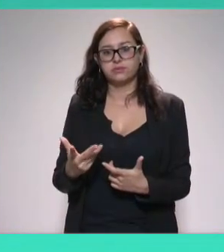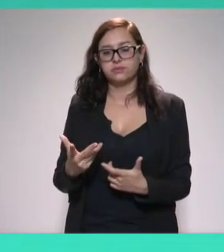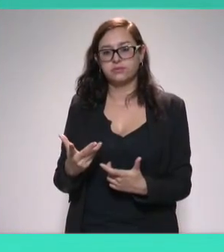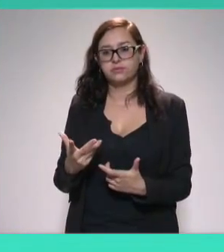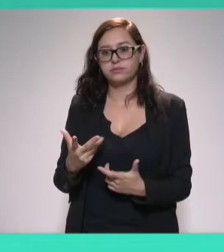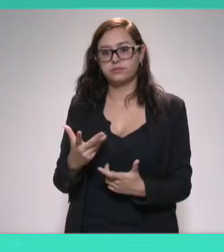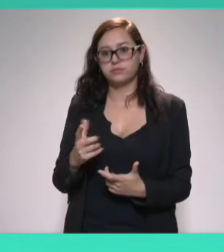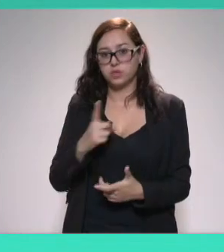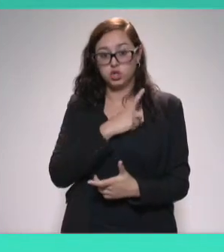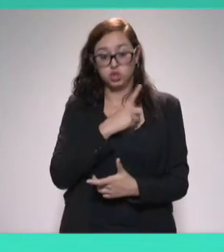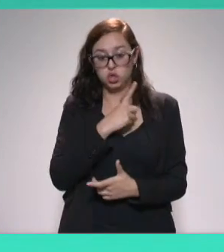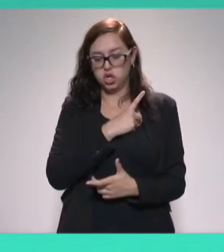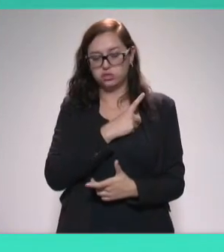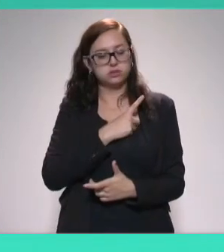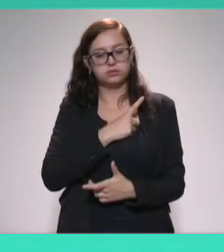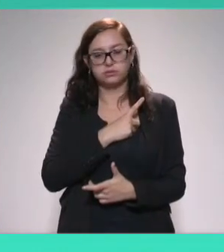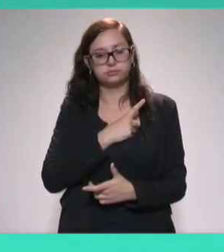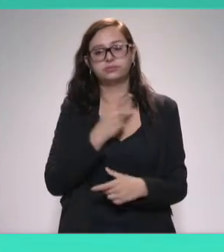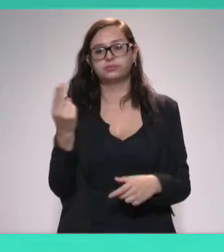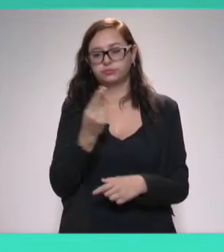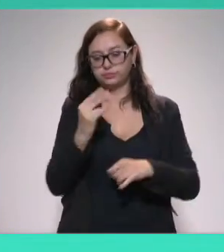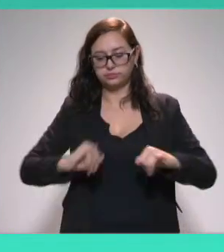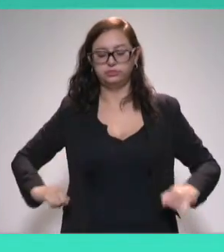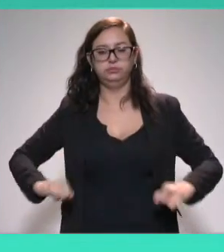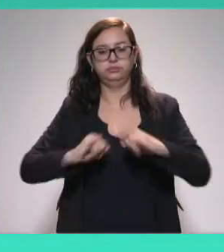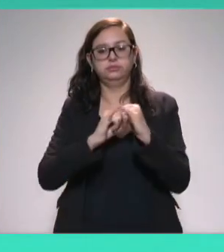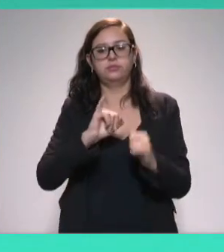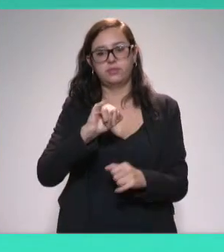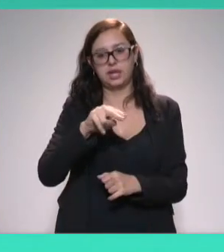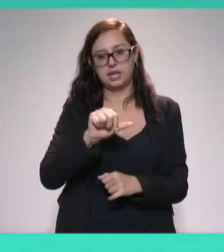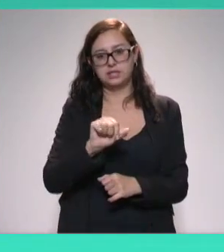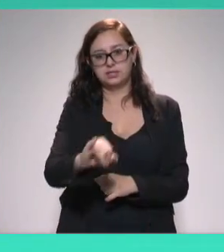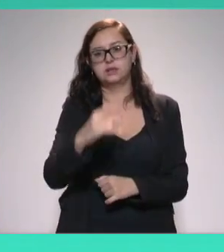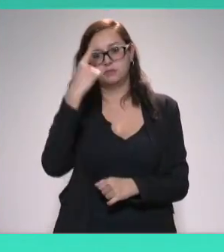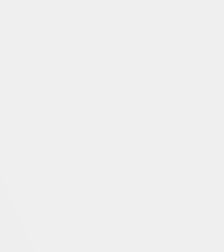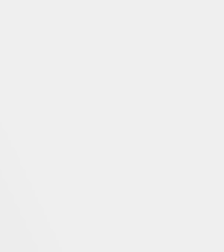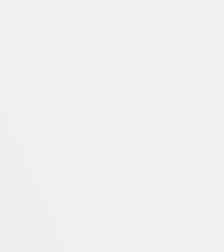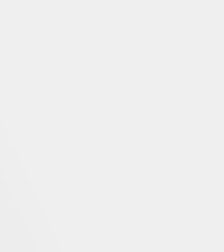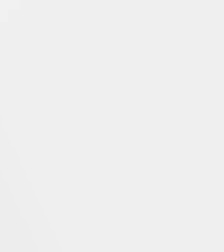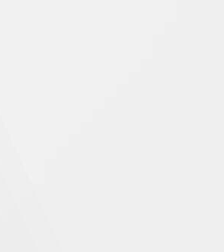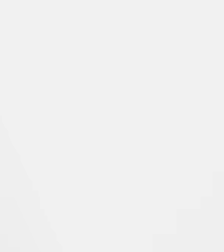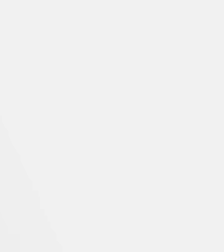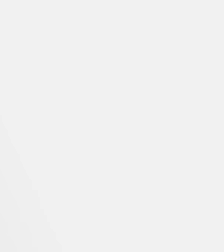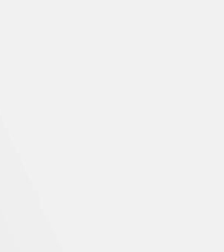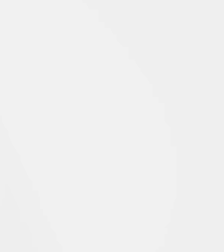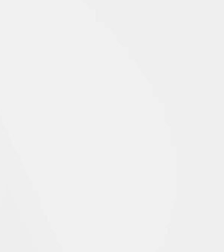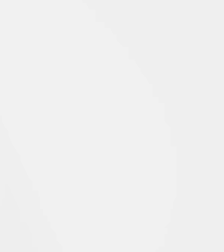solos. Necesitamos instituciones como el INAI para que pueda defender estos derechos.